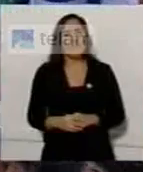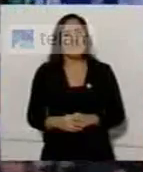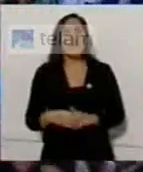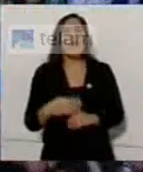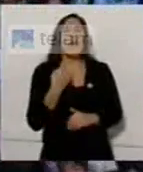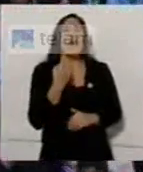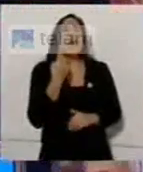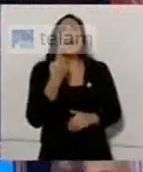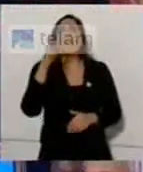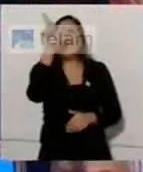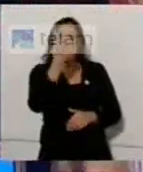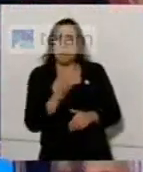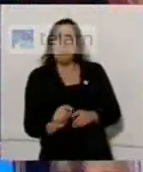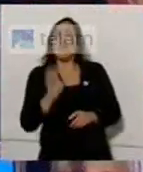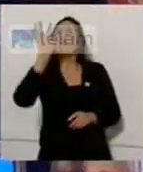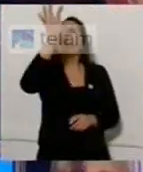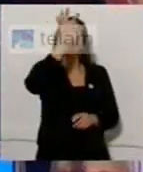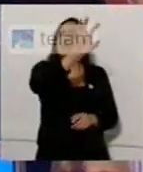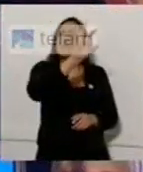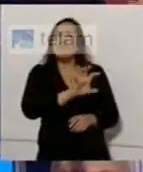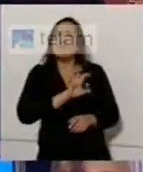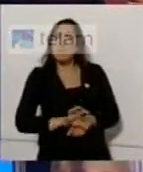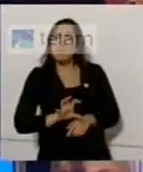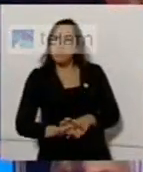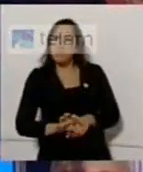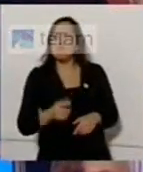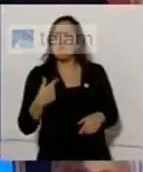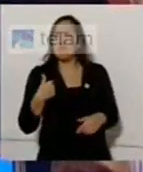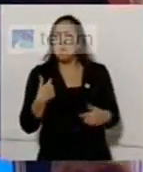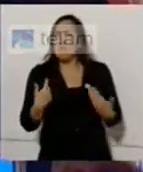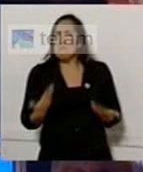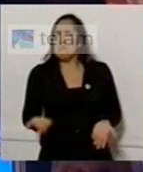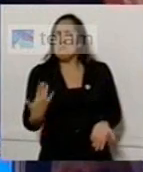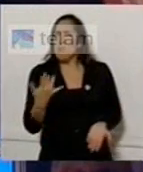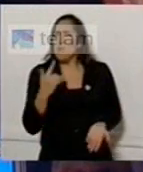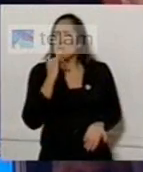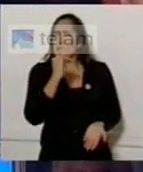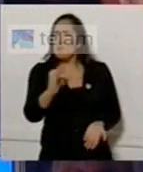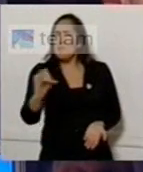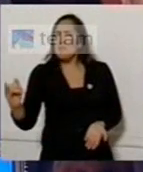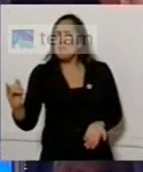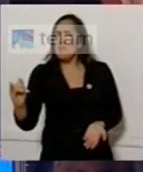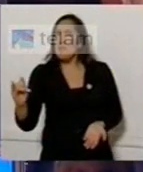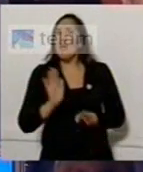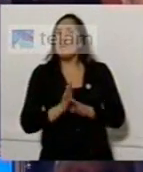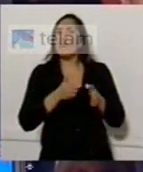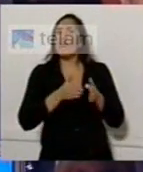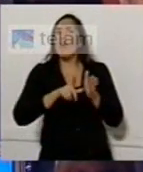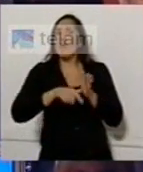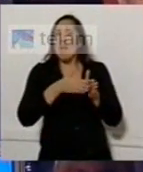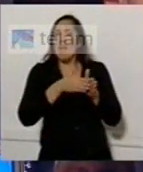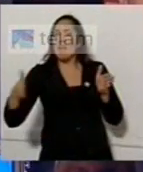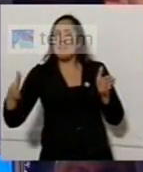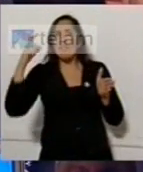En cada región del país, porque me atrevo a decir también que es una década ganada en